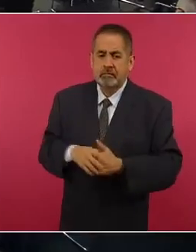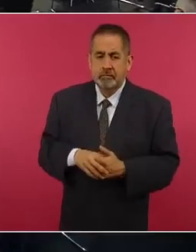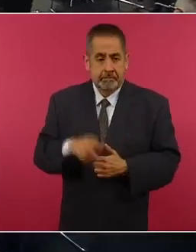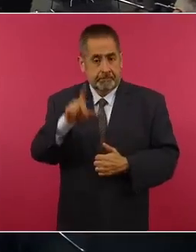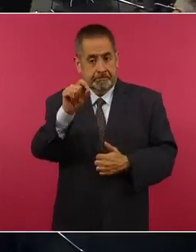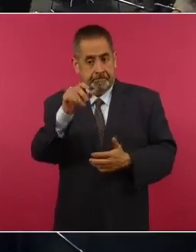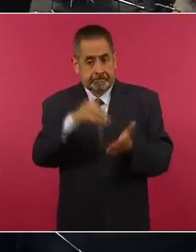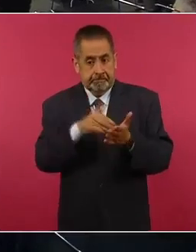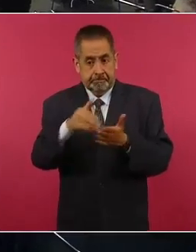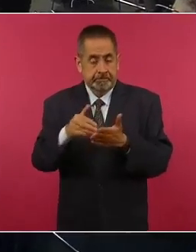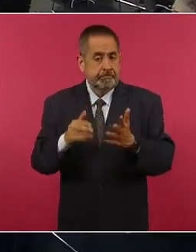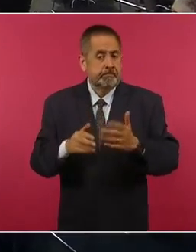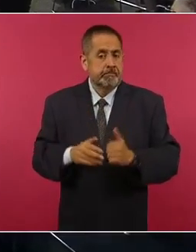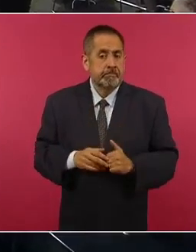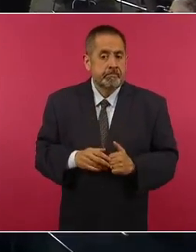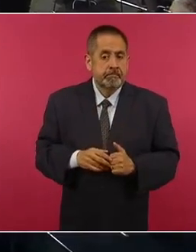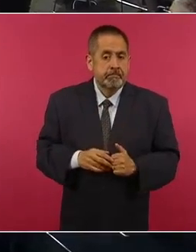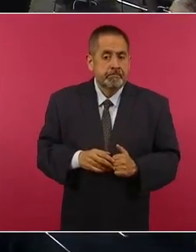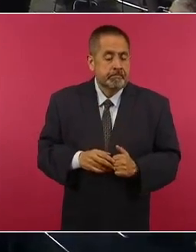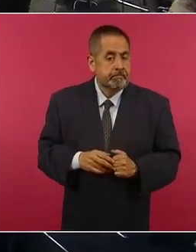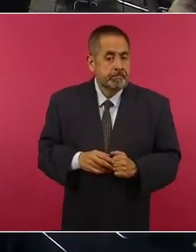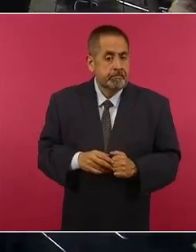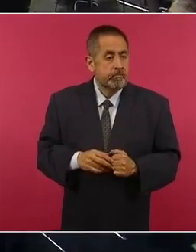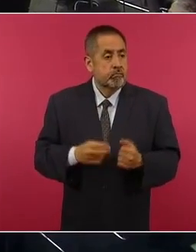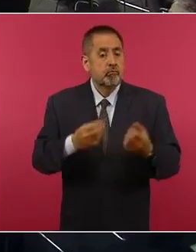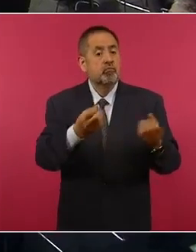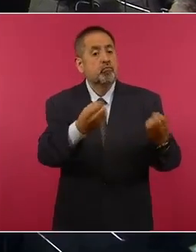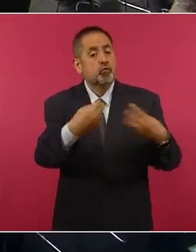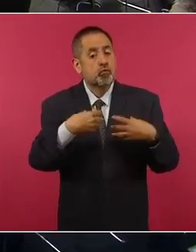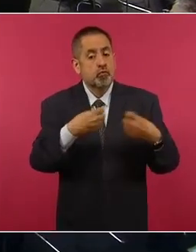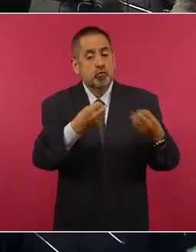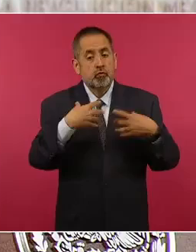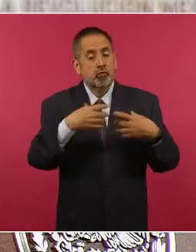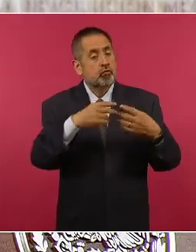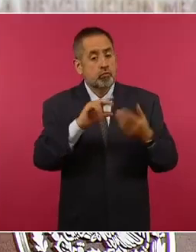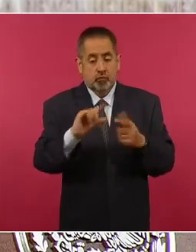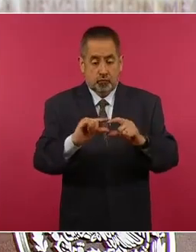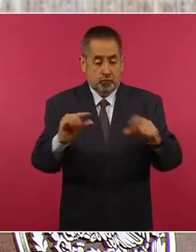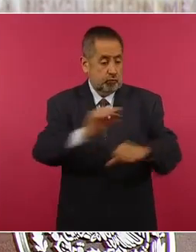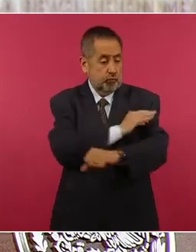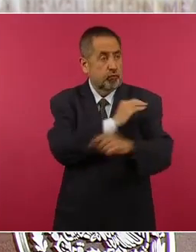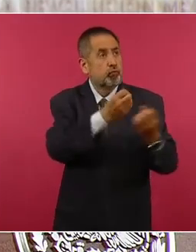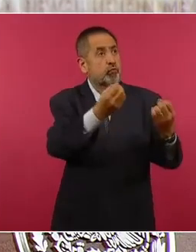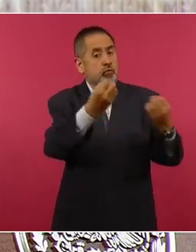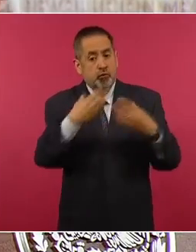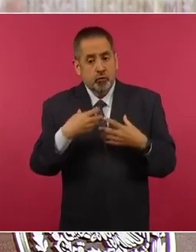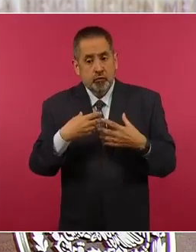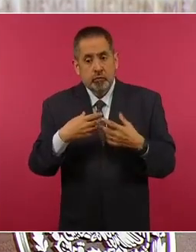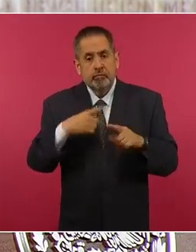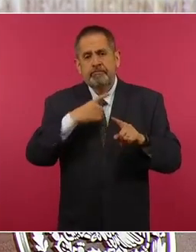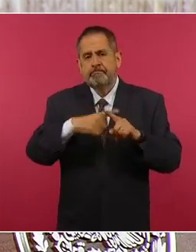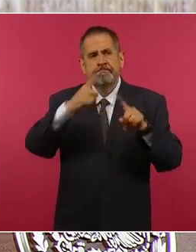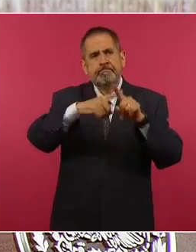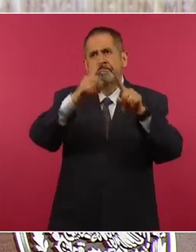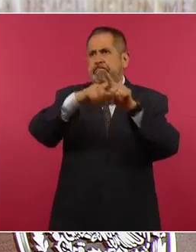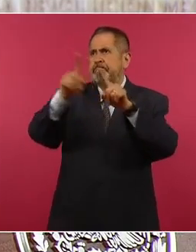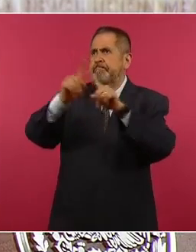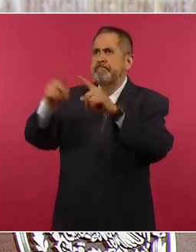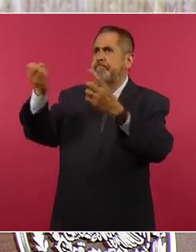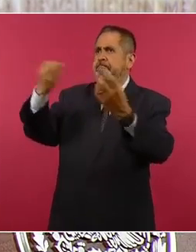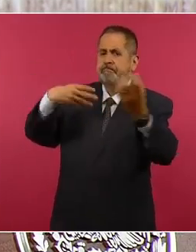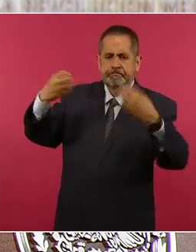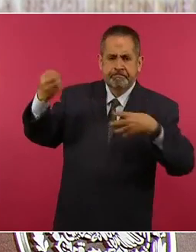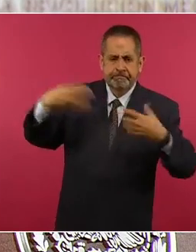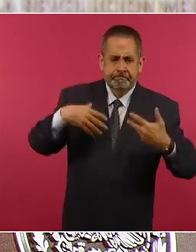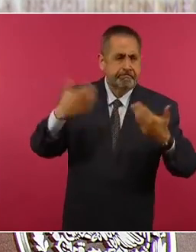20 millones de donativos de vacunas de los distintos gobiernos,